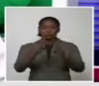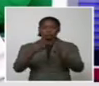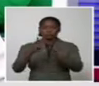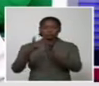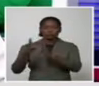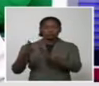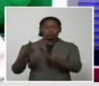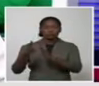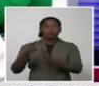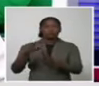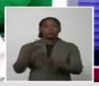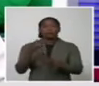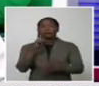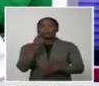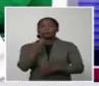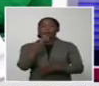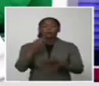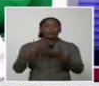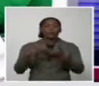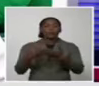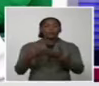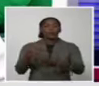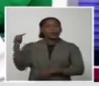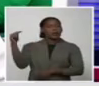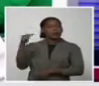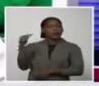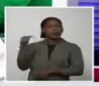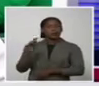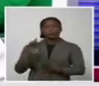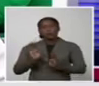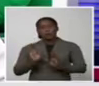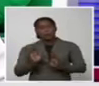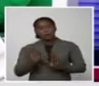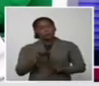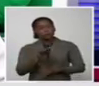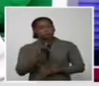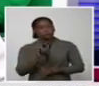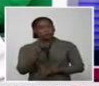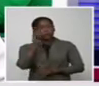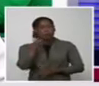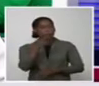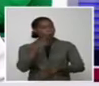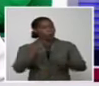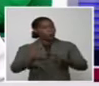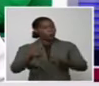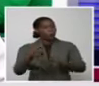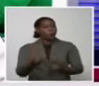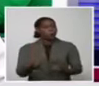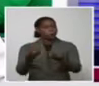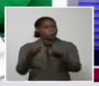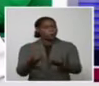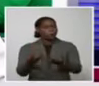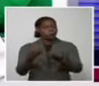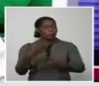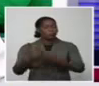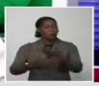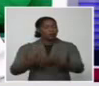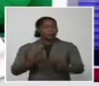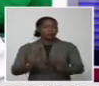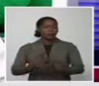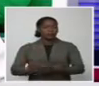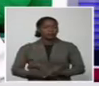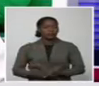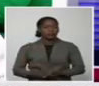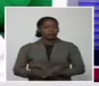test. Posteriormente, al presentar sintomatología, tos, falta de aire,